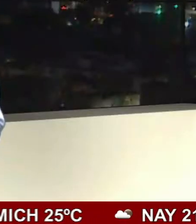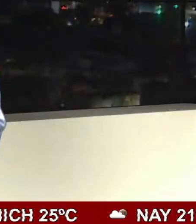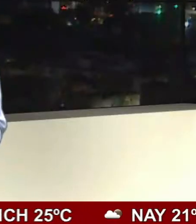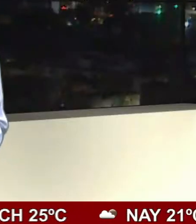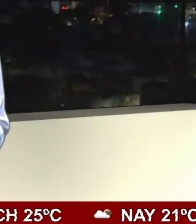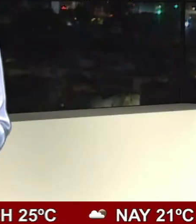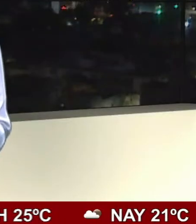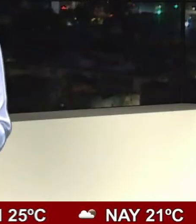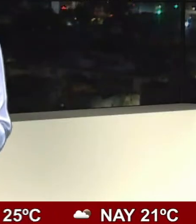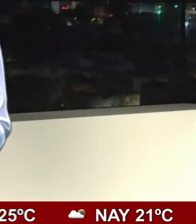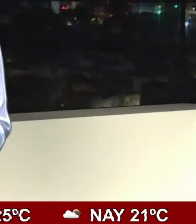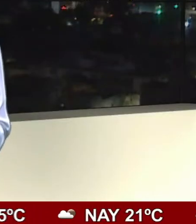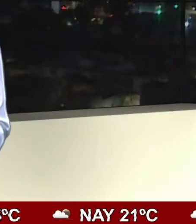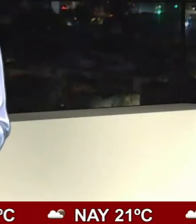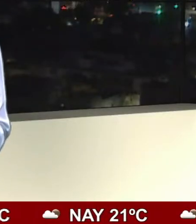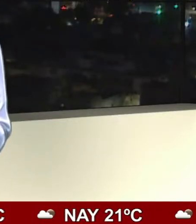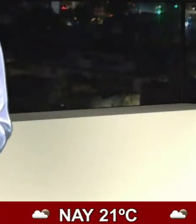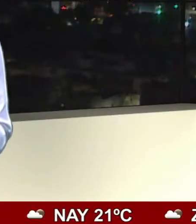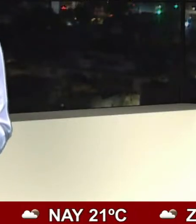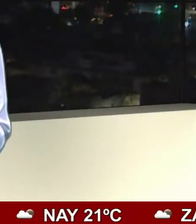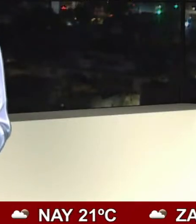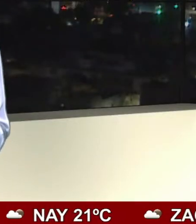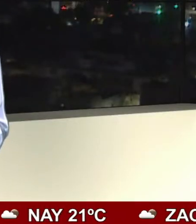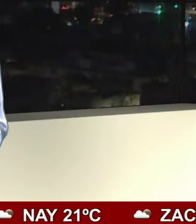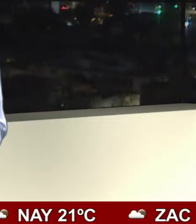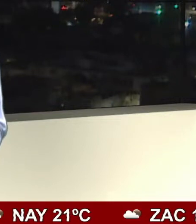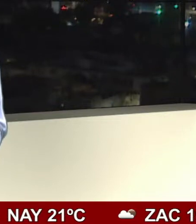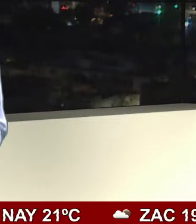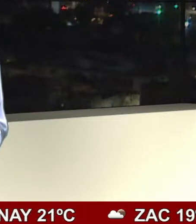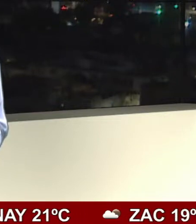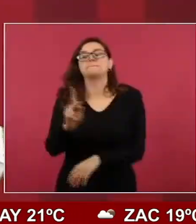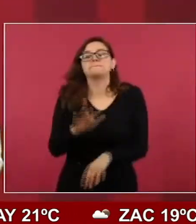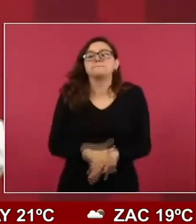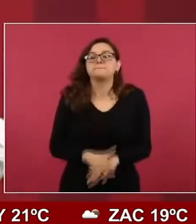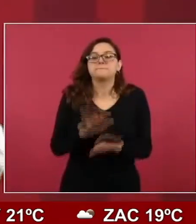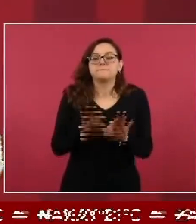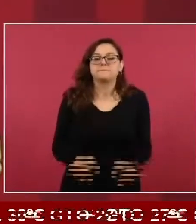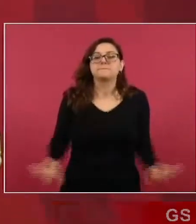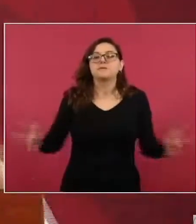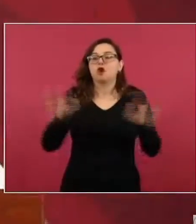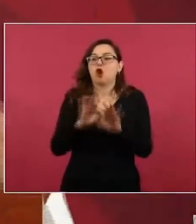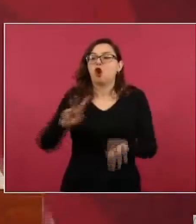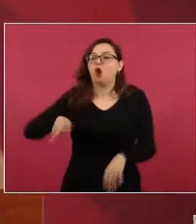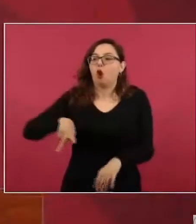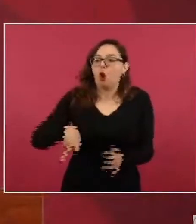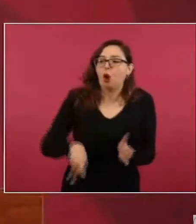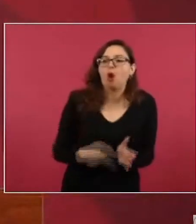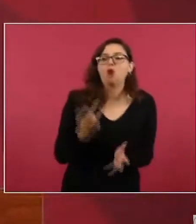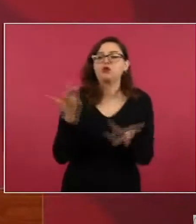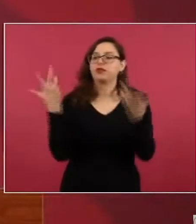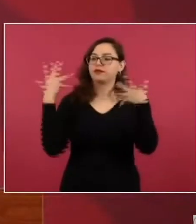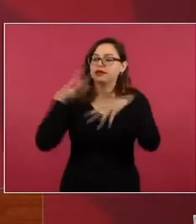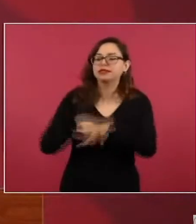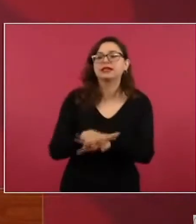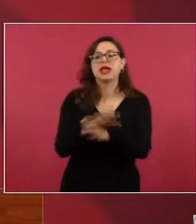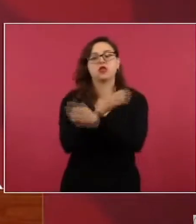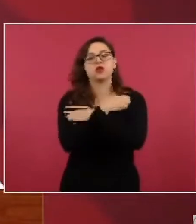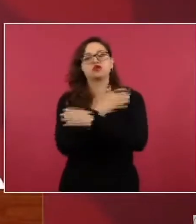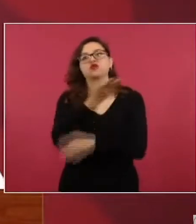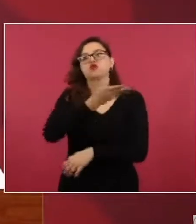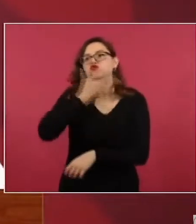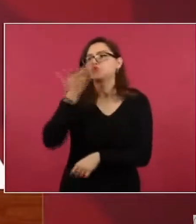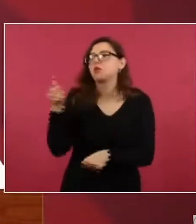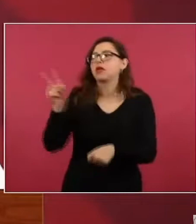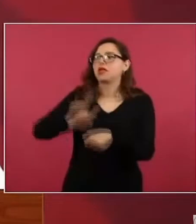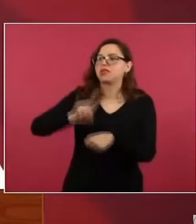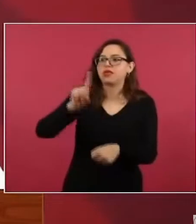Y en los próximos días se deberá continuar con la discusión respecto a si los alumnos de nivel básico en México obtendrán